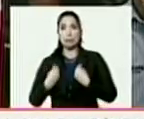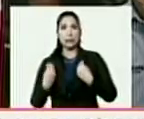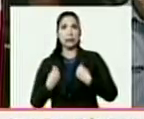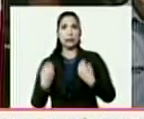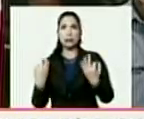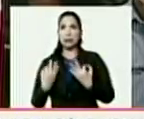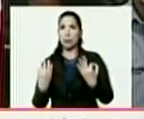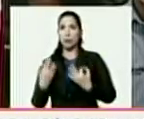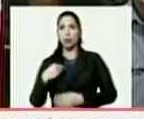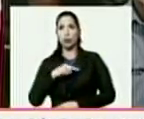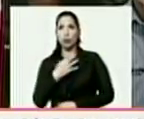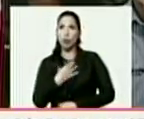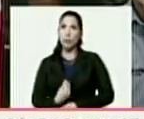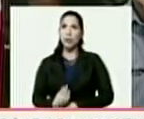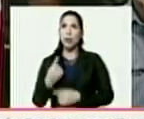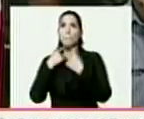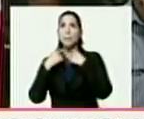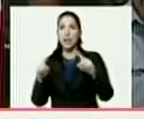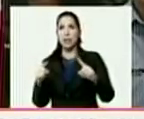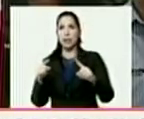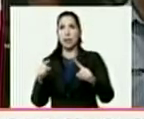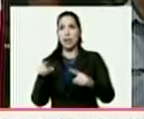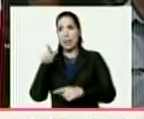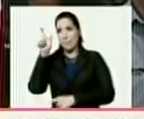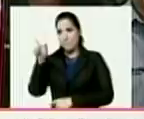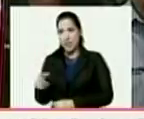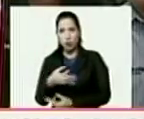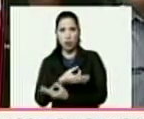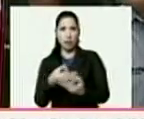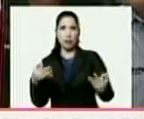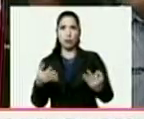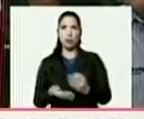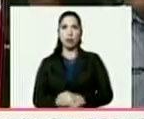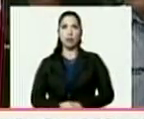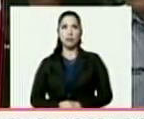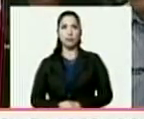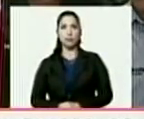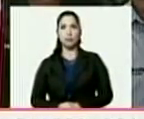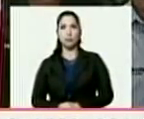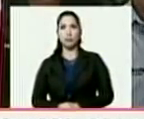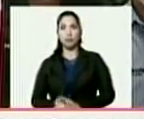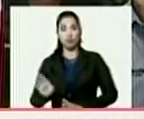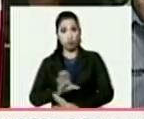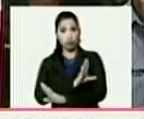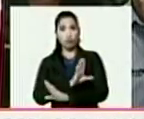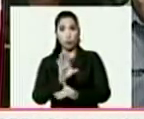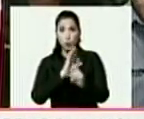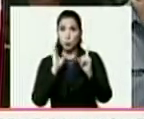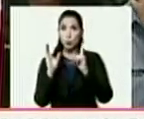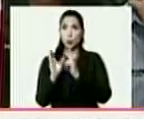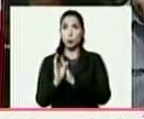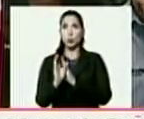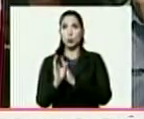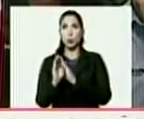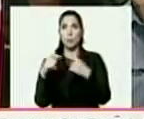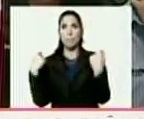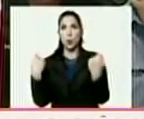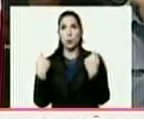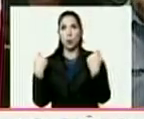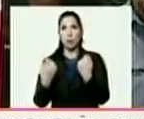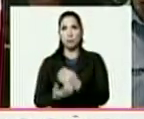vamos a lamentar la pérdida de son extraordinarios venezolanos de lección a cultores cultores populares